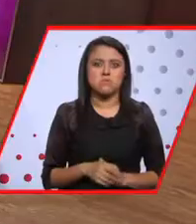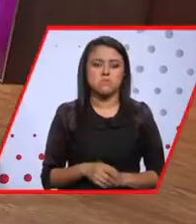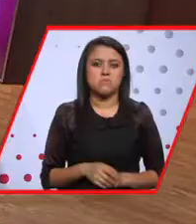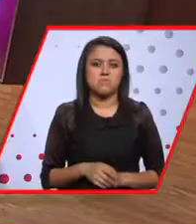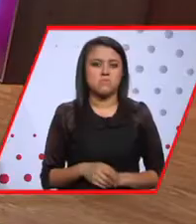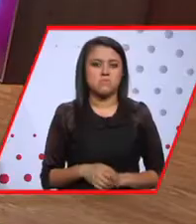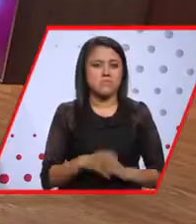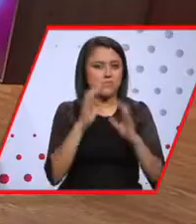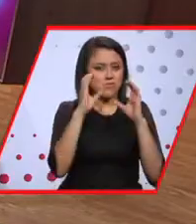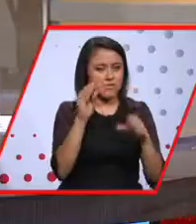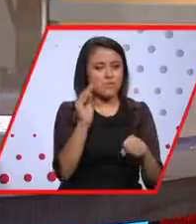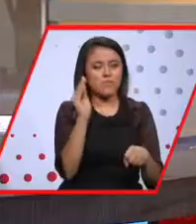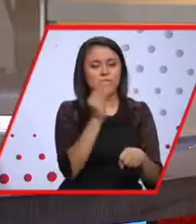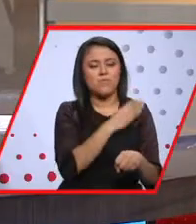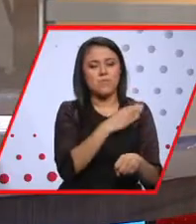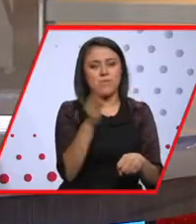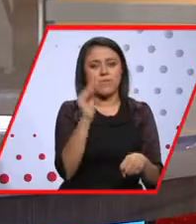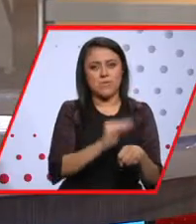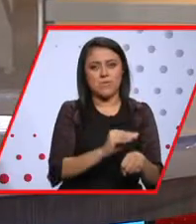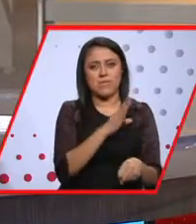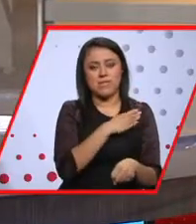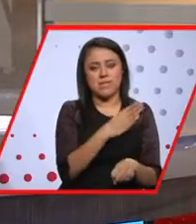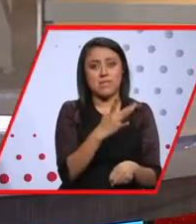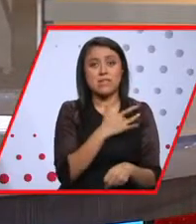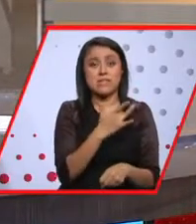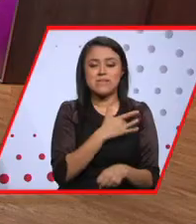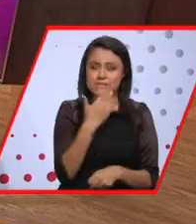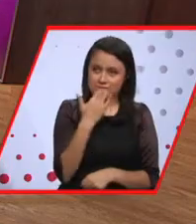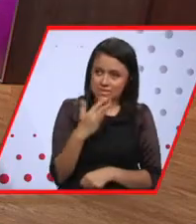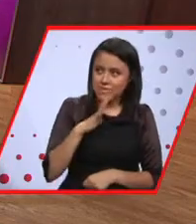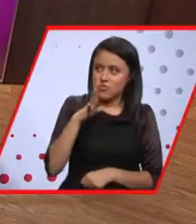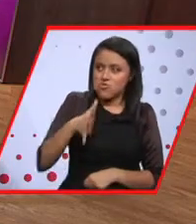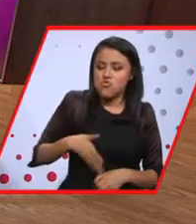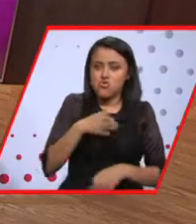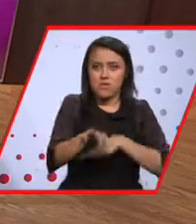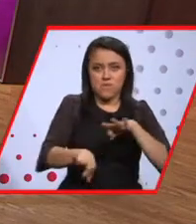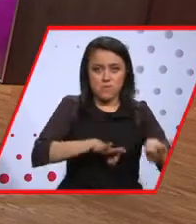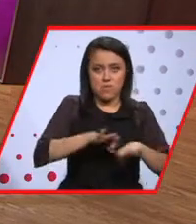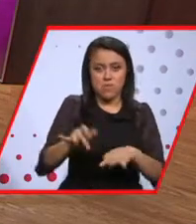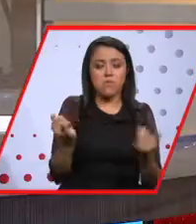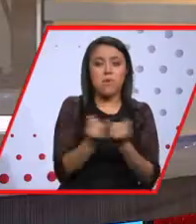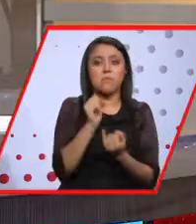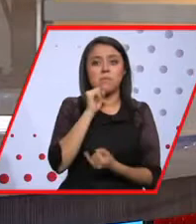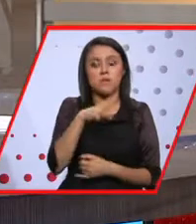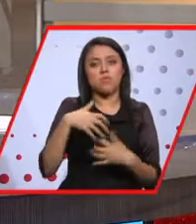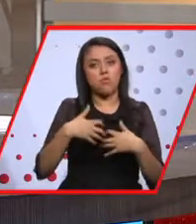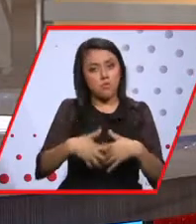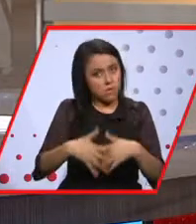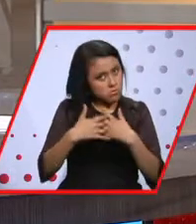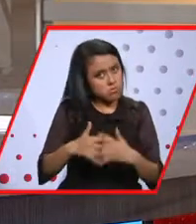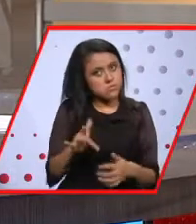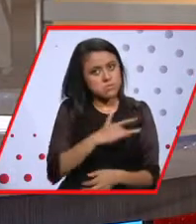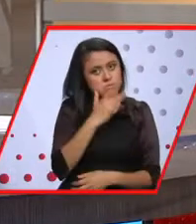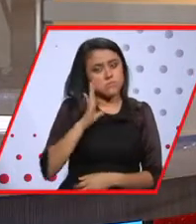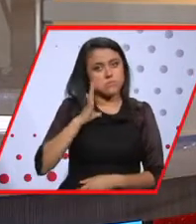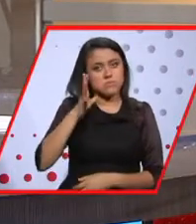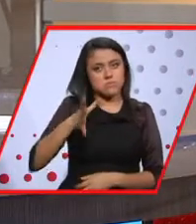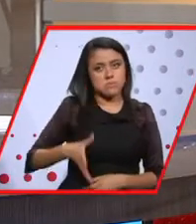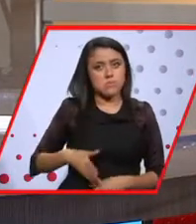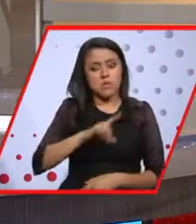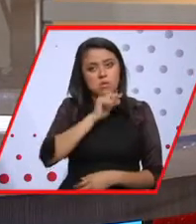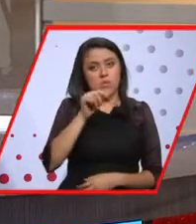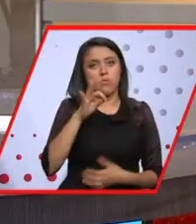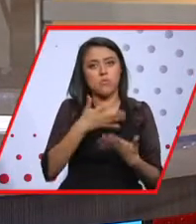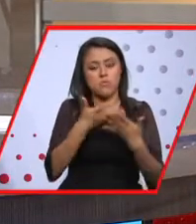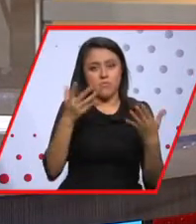Pórtate bien, Carla. A toda. Y qué orgullo del trabajo mexicano. Pero así también es. Estamos orgullosos de la industria. Y la industria será nuestro próximo reportaje